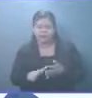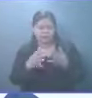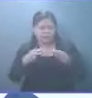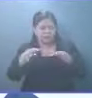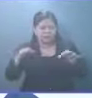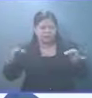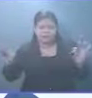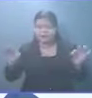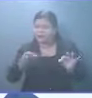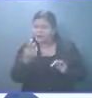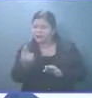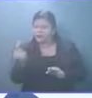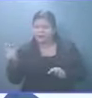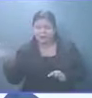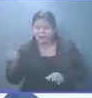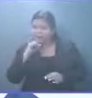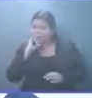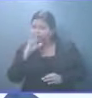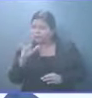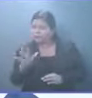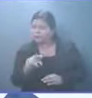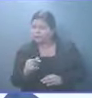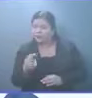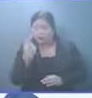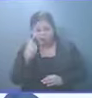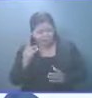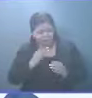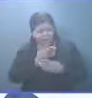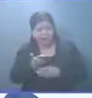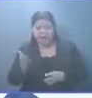divinas, populares, que véalas como son, hombre.